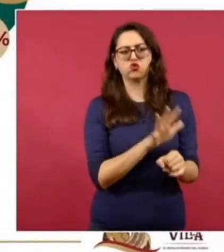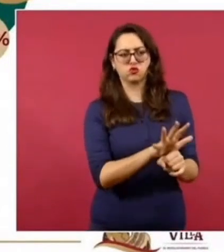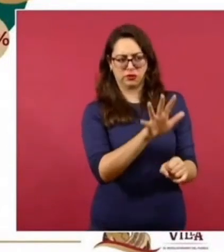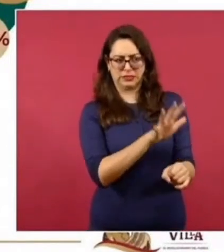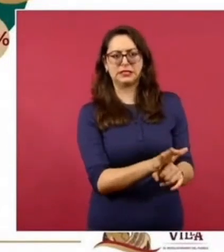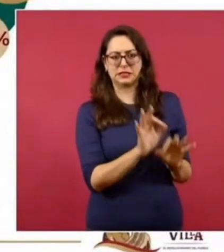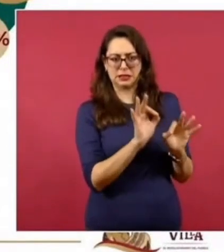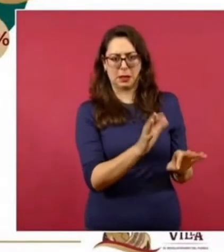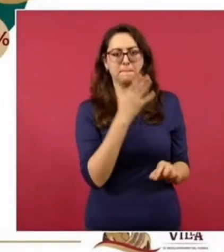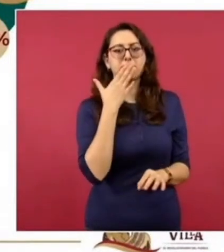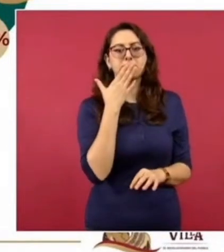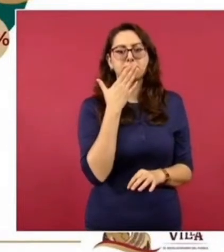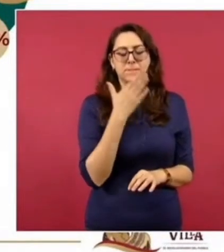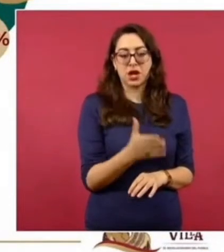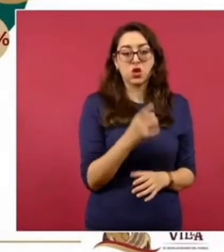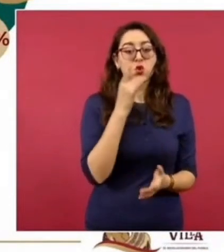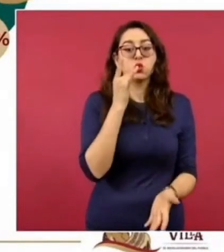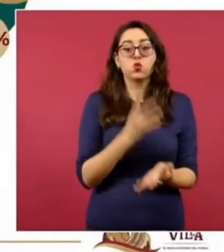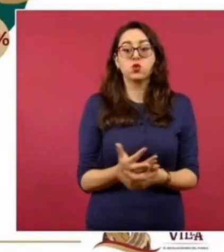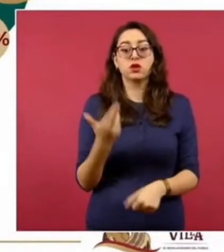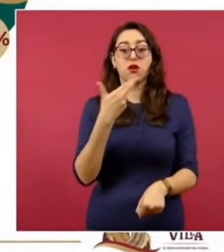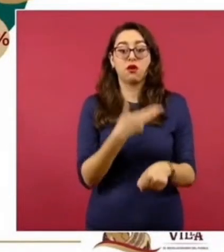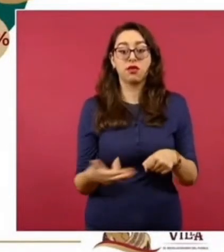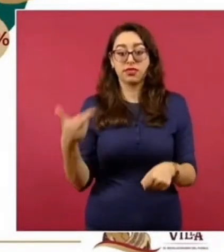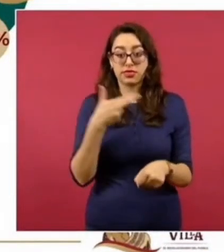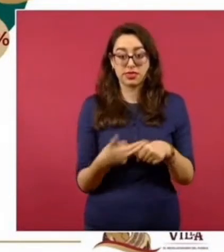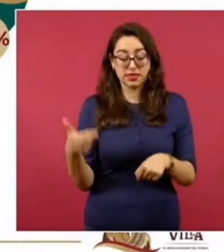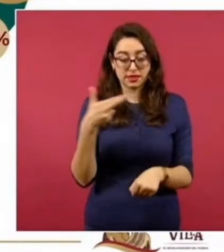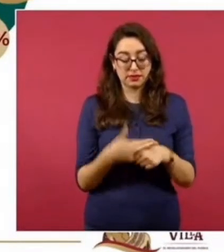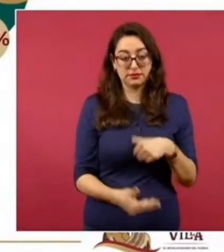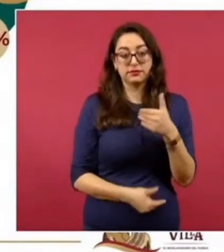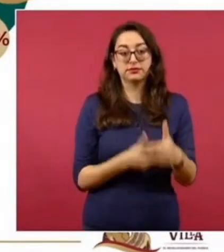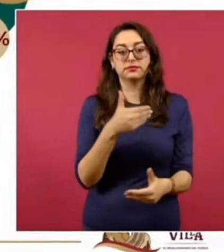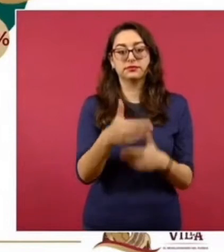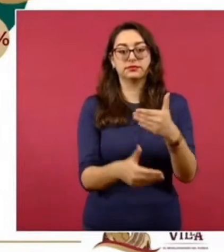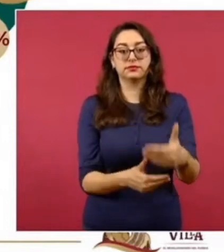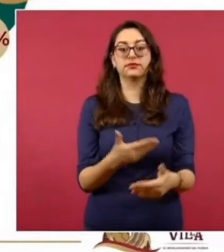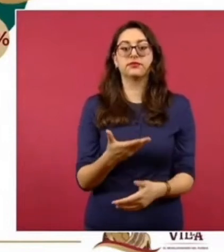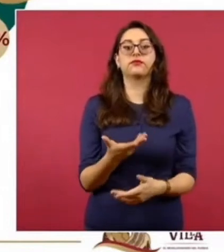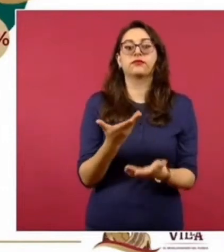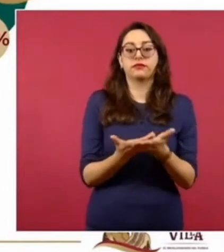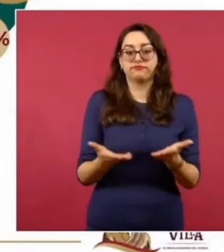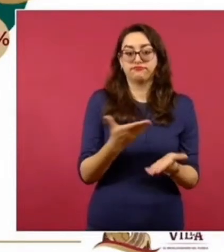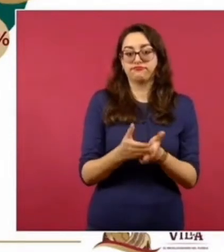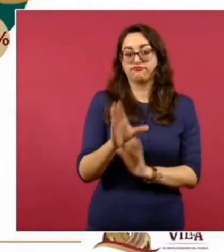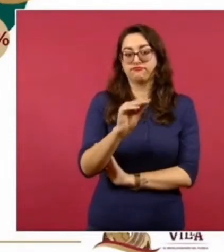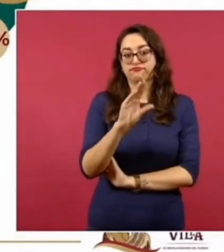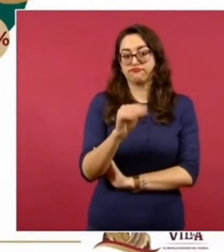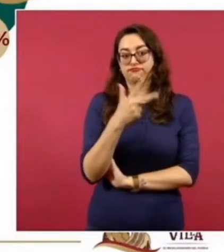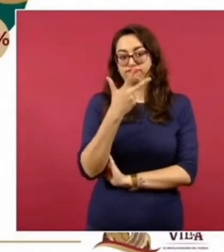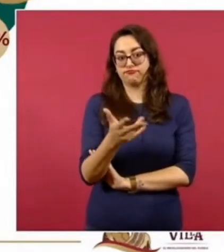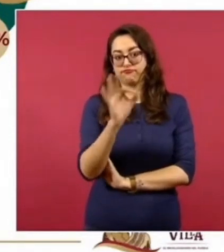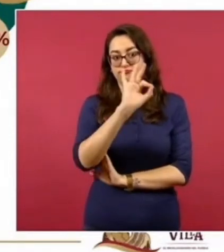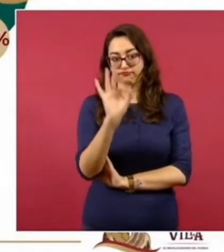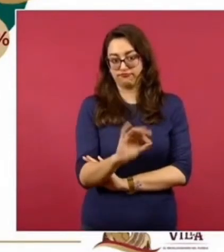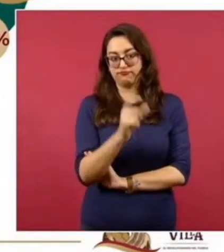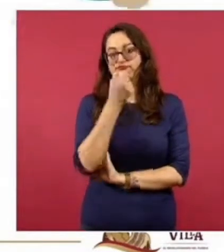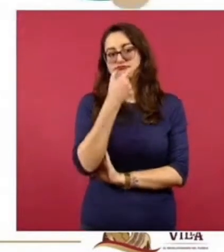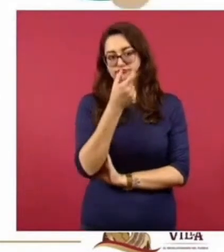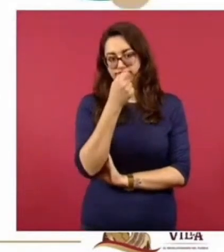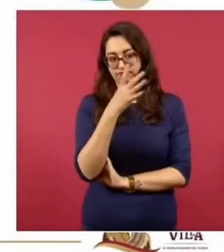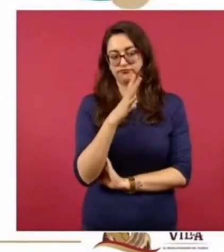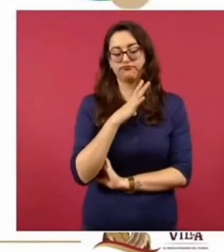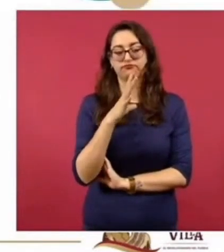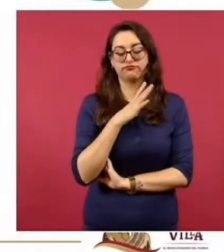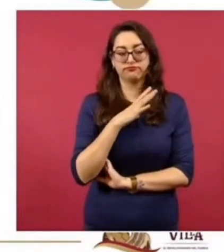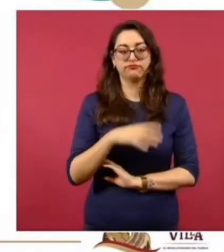almacenes y se realizó la optimización de procesos. El abasto está ahora en 98%. En la siguiente, en Sinaloa,